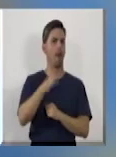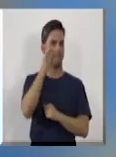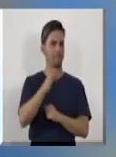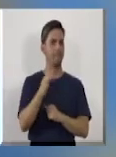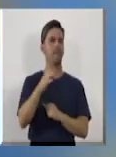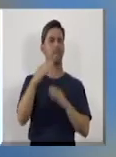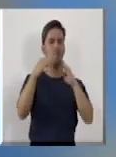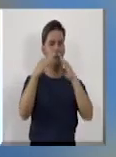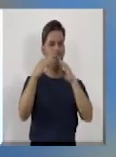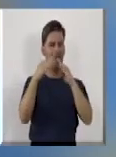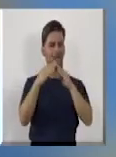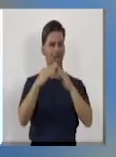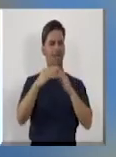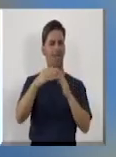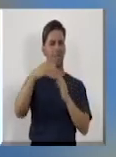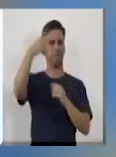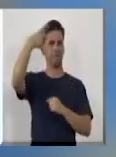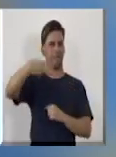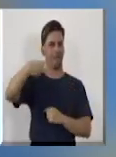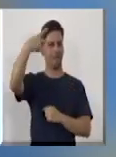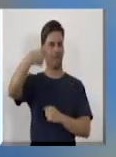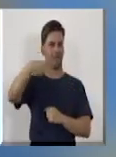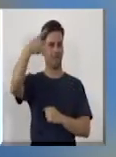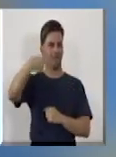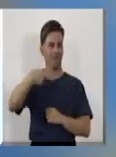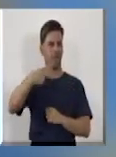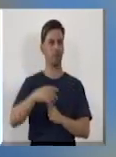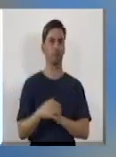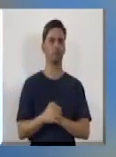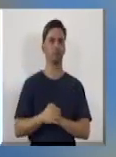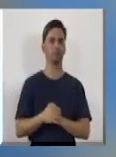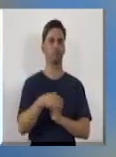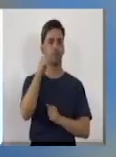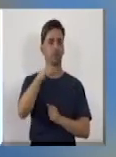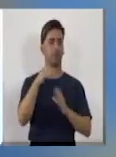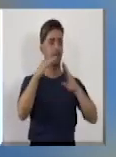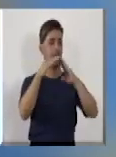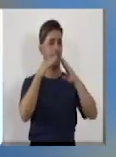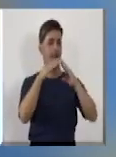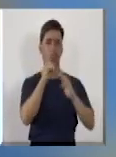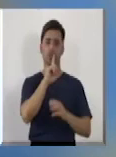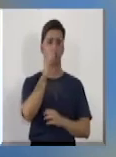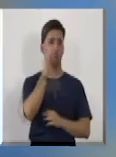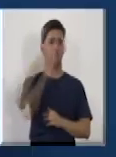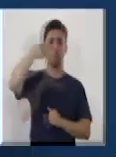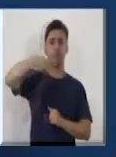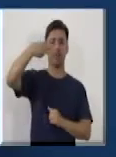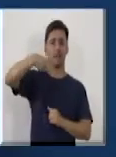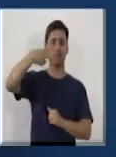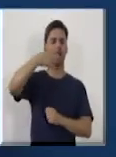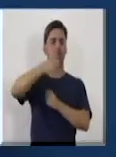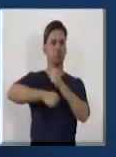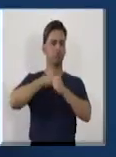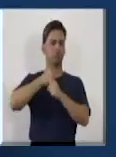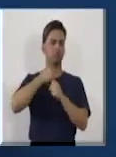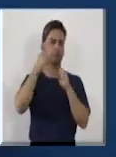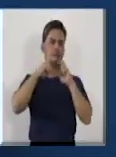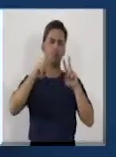verdad? Lo que tengo que tener en cuenta es que en nuestra casa no puedo trabajar con la pila, porque si no los equipos no nos van a funcionar. Y